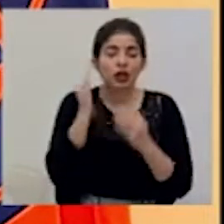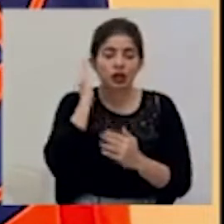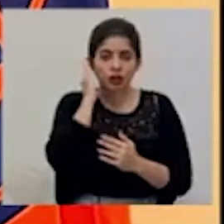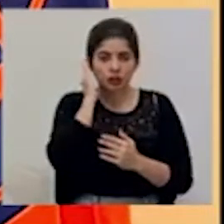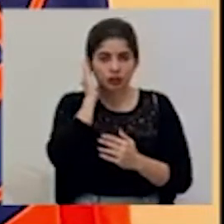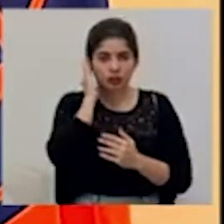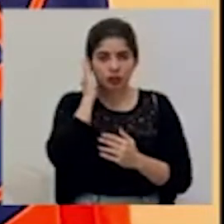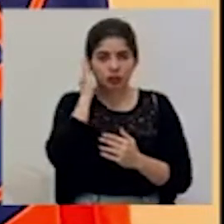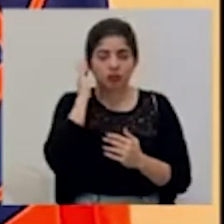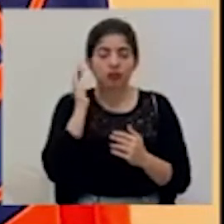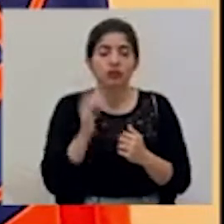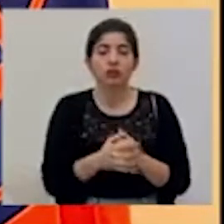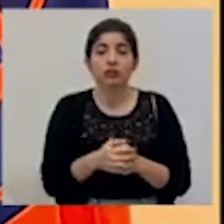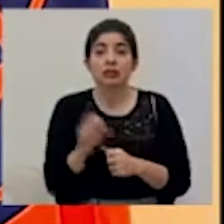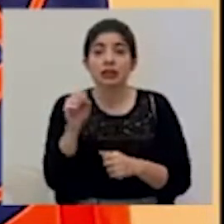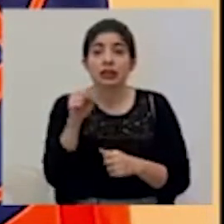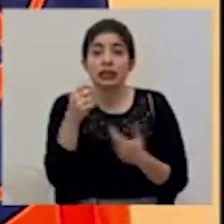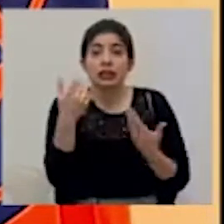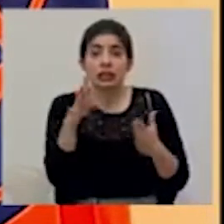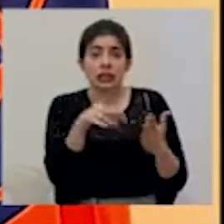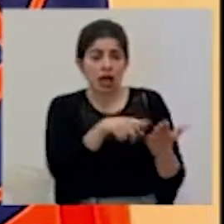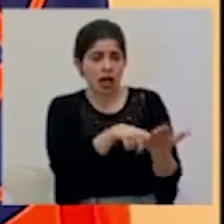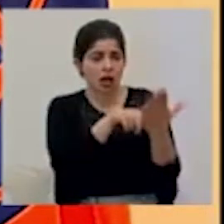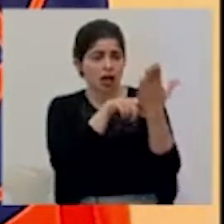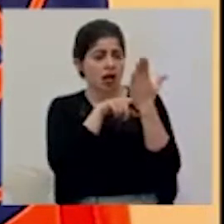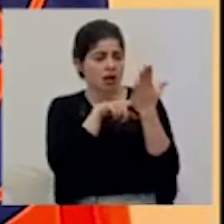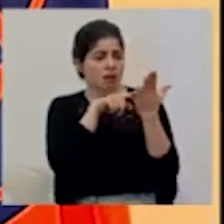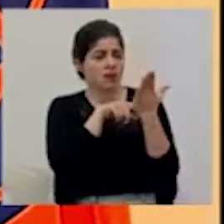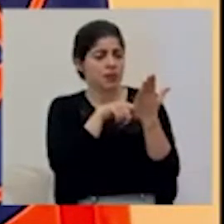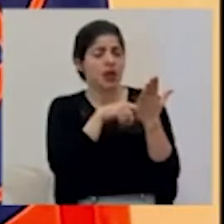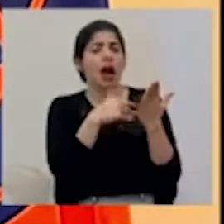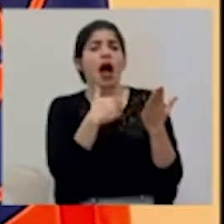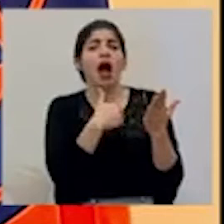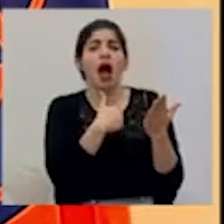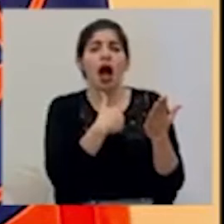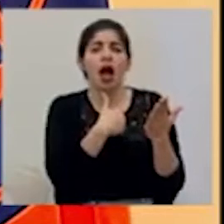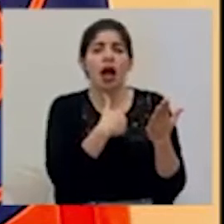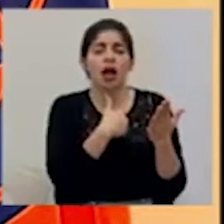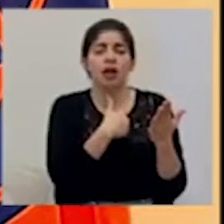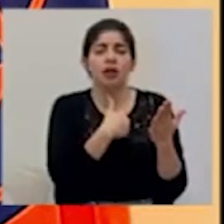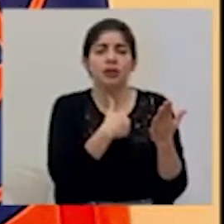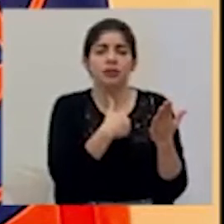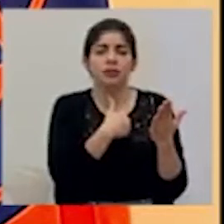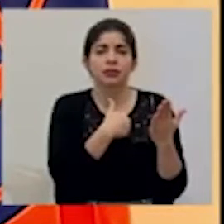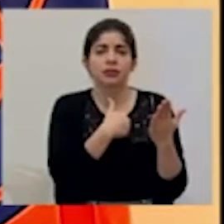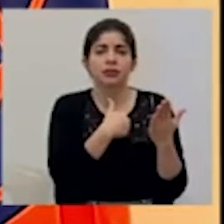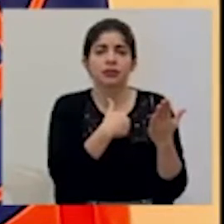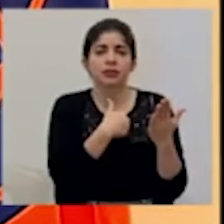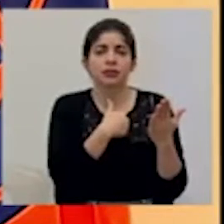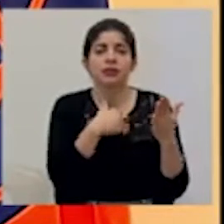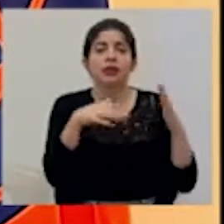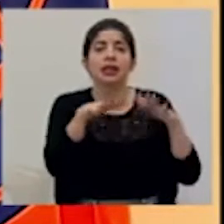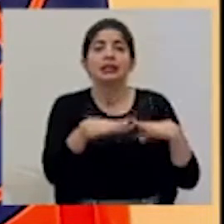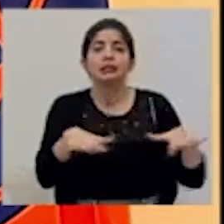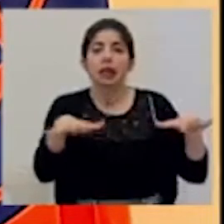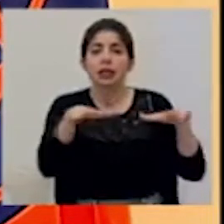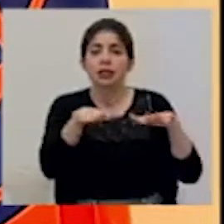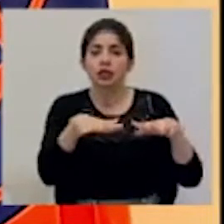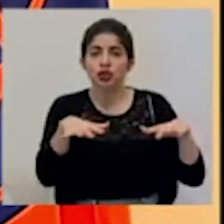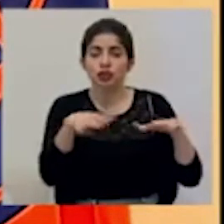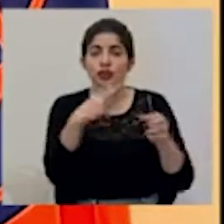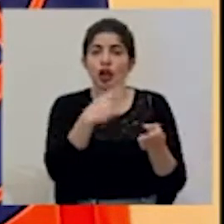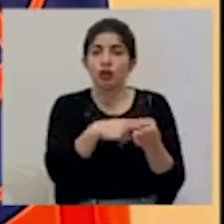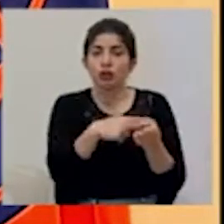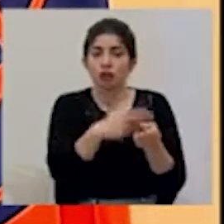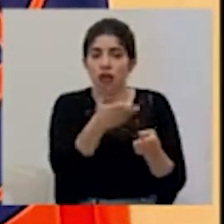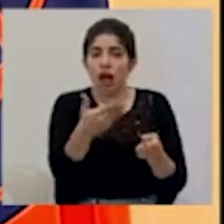que sí se ha demostrado es la disponibilidad de espacio en los